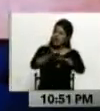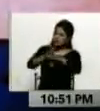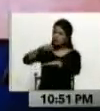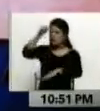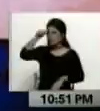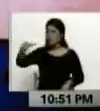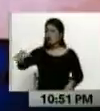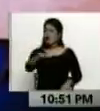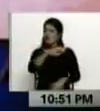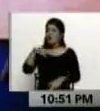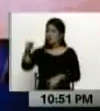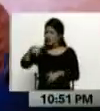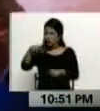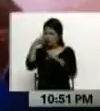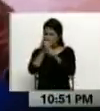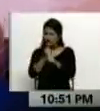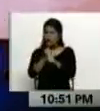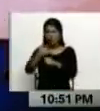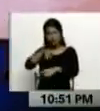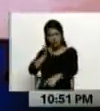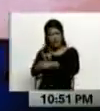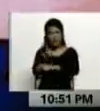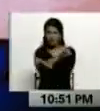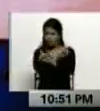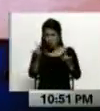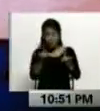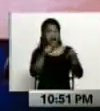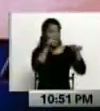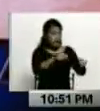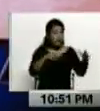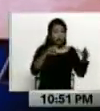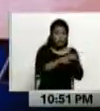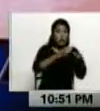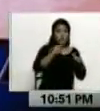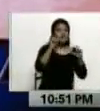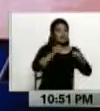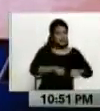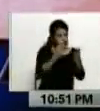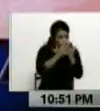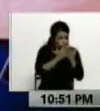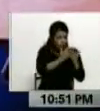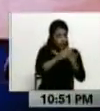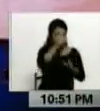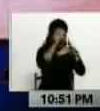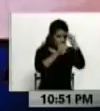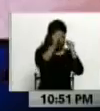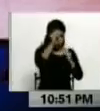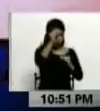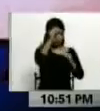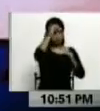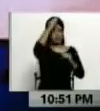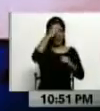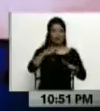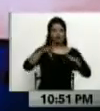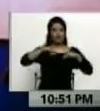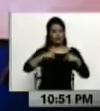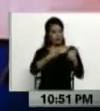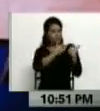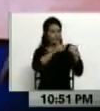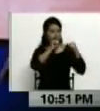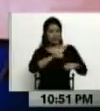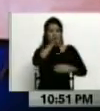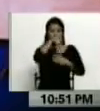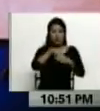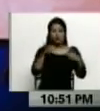confía en Esta generación que nosotros no le vamos a fallar que Esta generación se está formando está estudiando se está profesionalizando